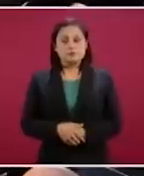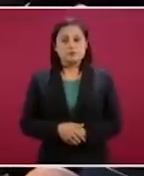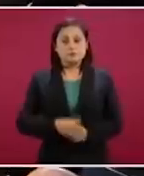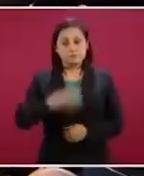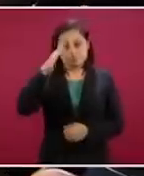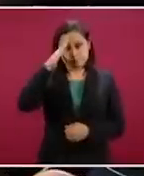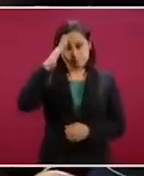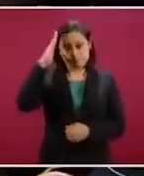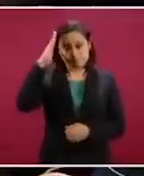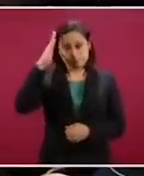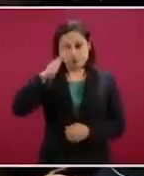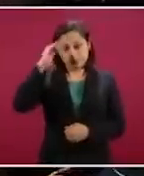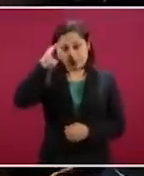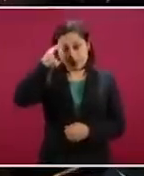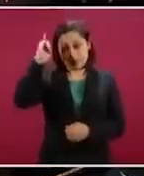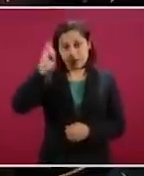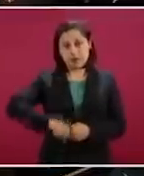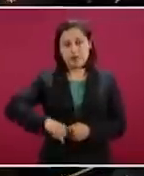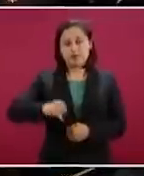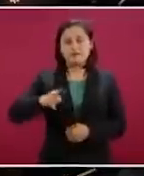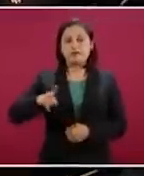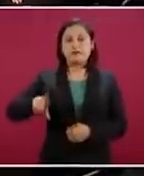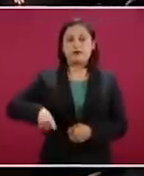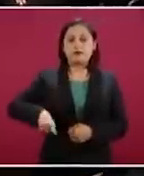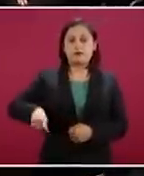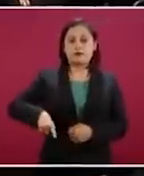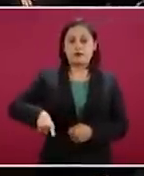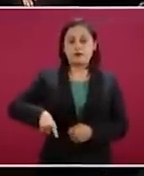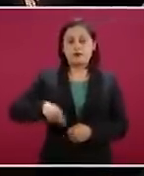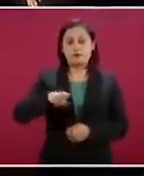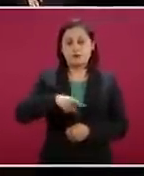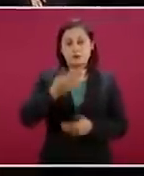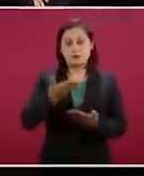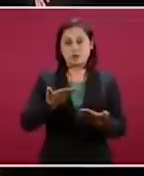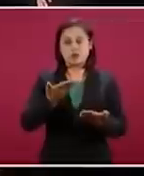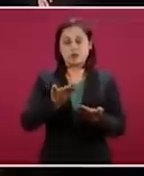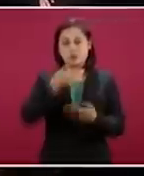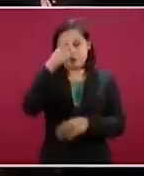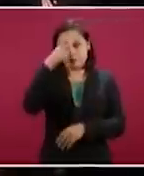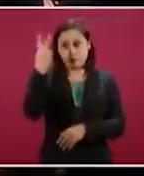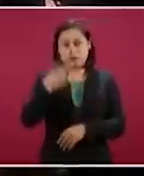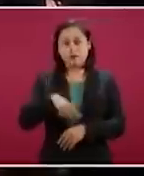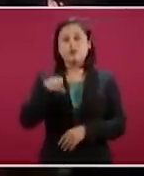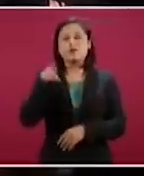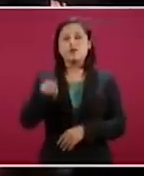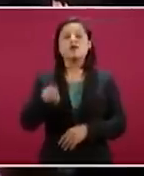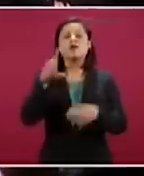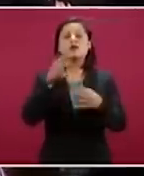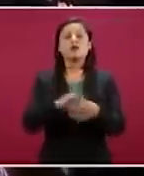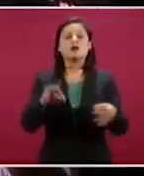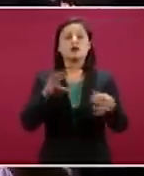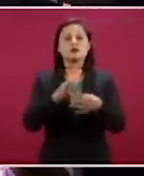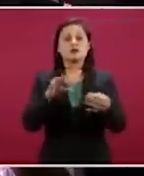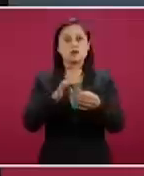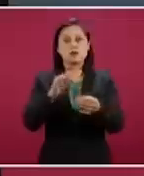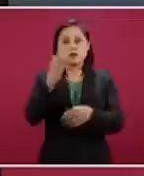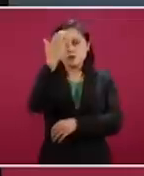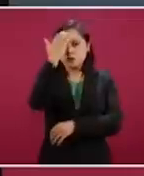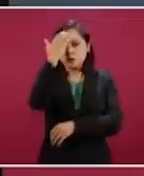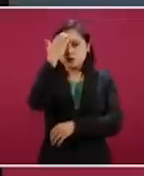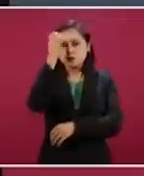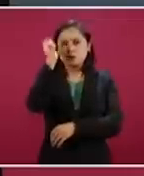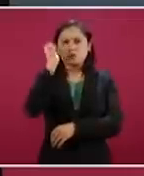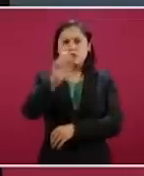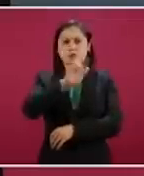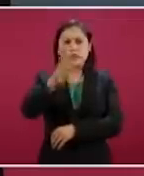mexicano ha indicado que el complemento necesario al crecimiento económico, pues, es el conocimiento y el recuerdo de lo que nos ha